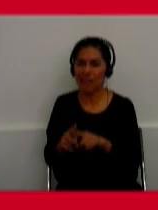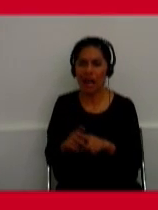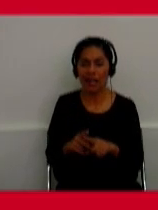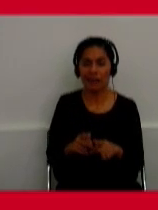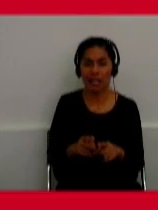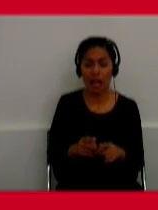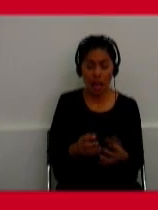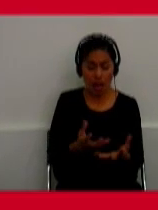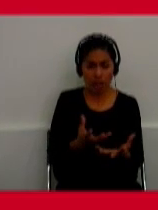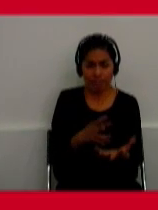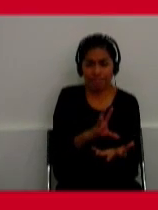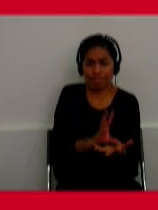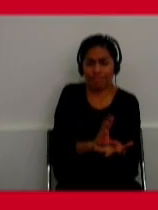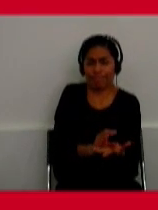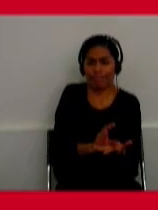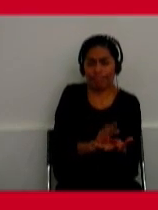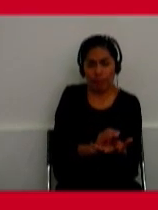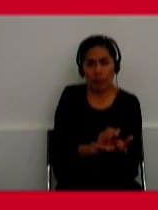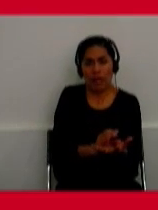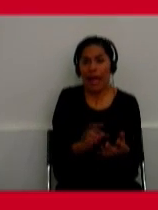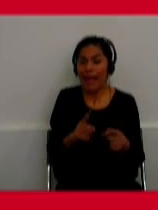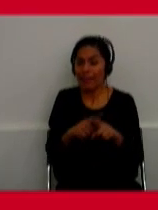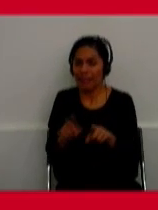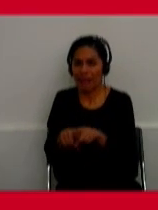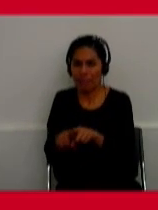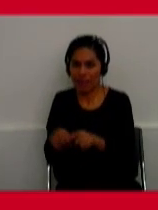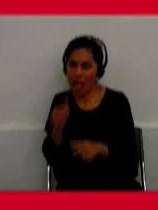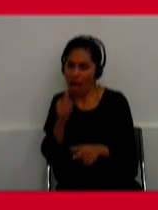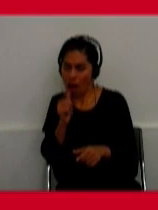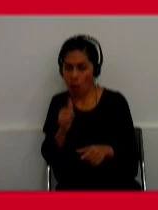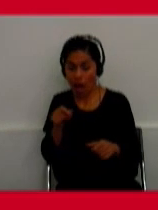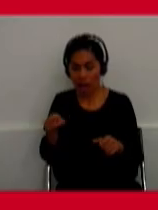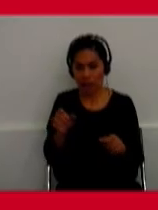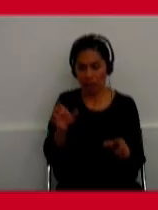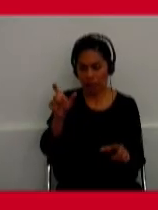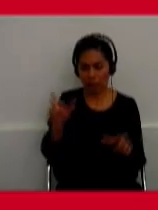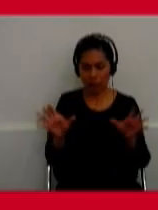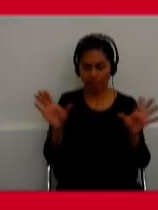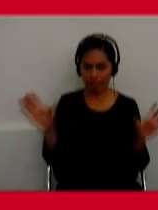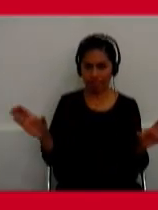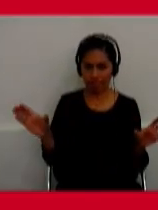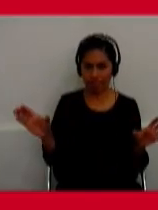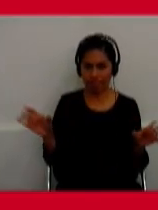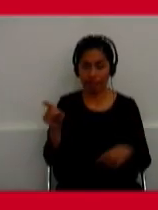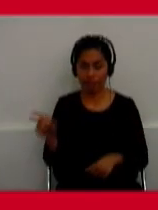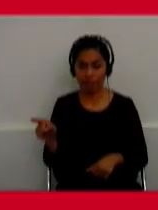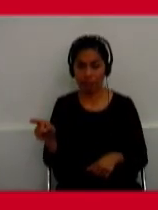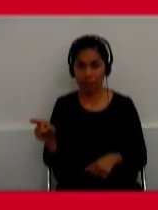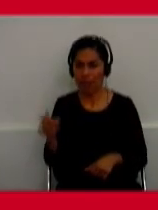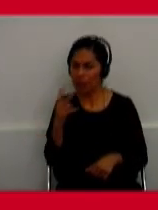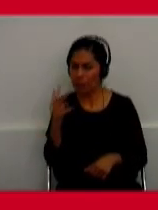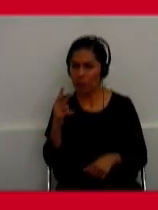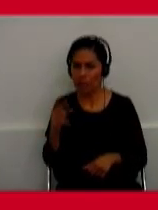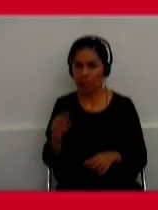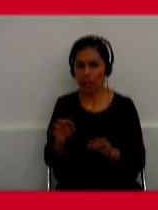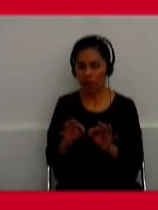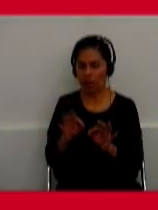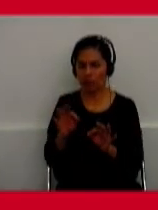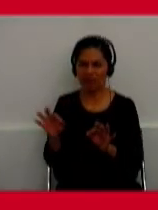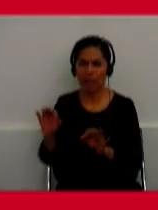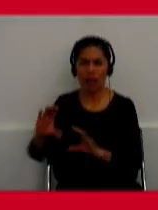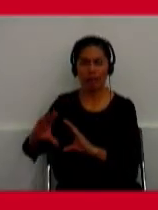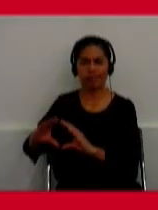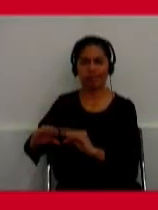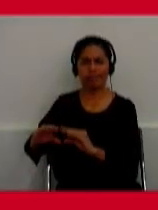Entonces hacemos estas curvas de básicamente en la columna I cuál es el área, el porcentaje sólido que